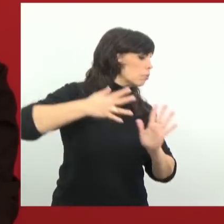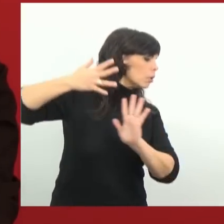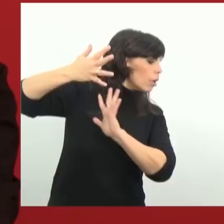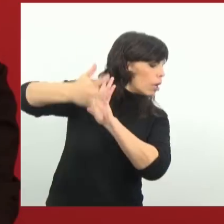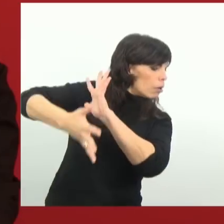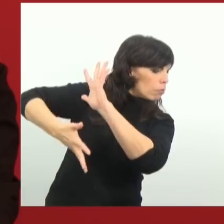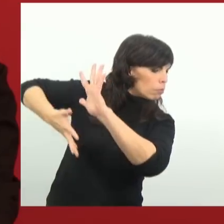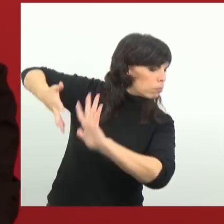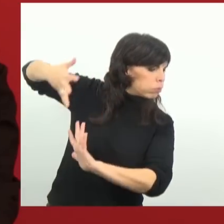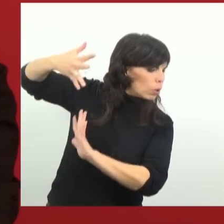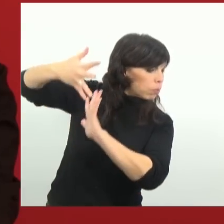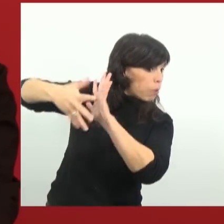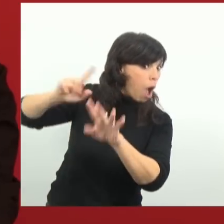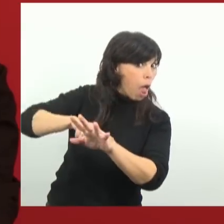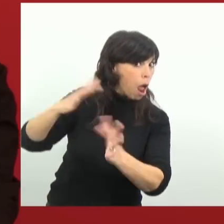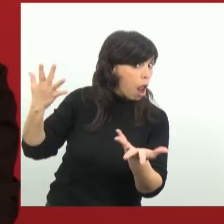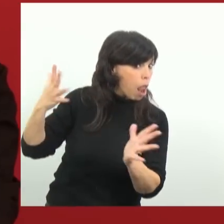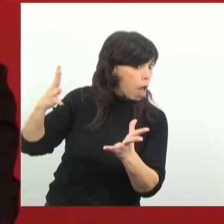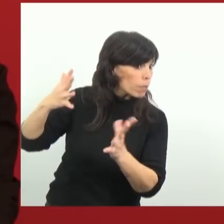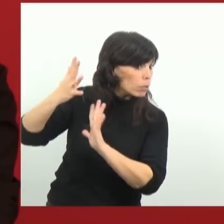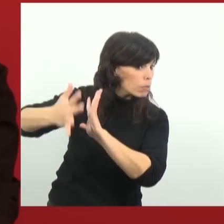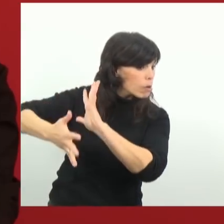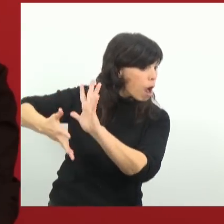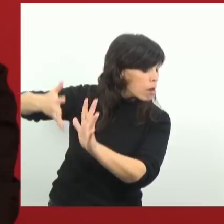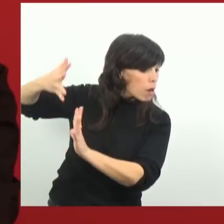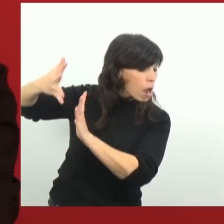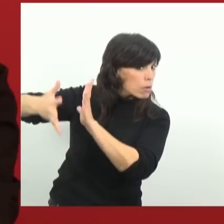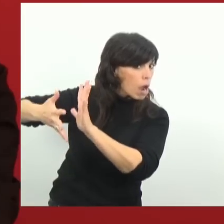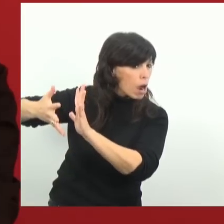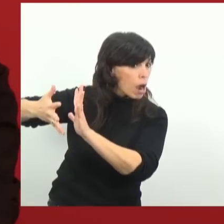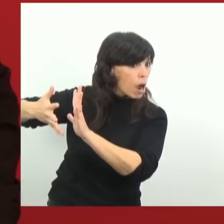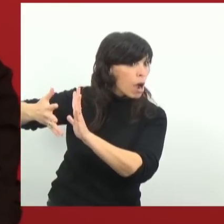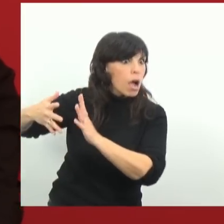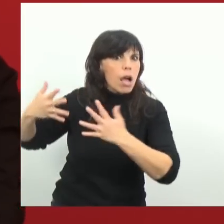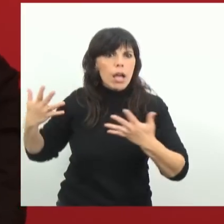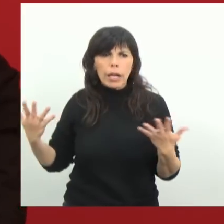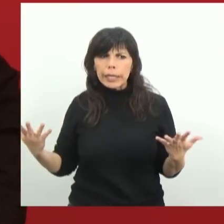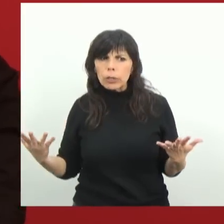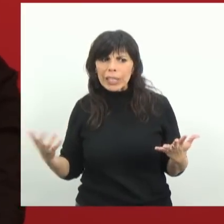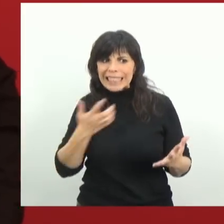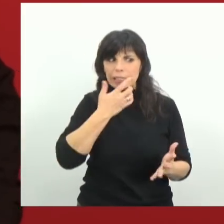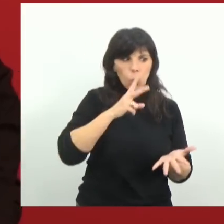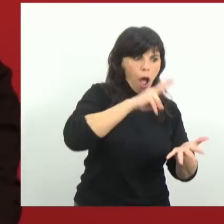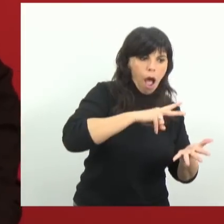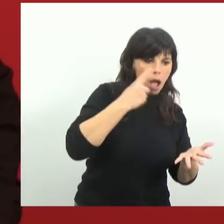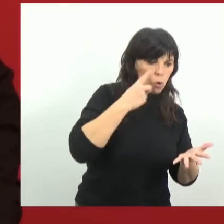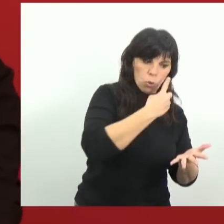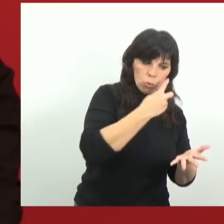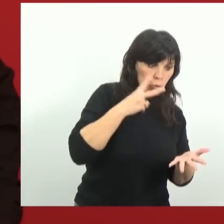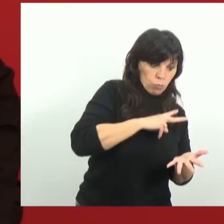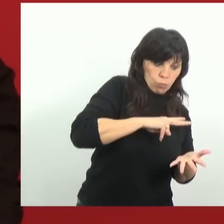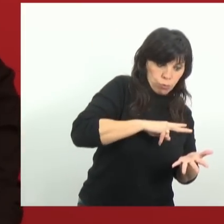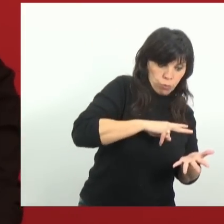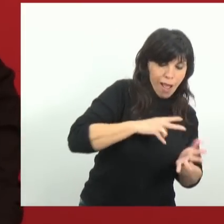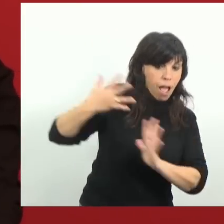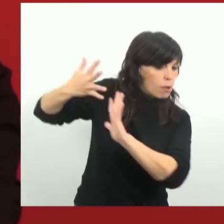todo el infierno, tu carne, tu entorno, toda clase de demonio se va a revelar para